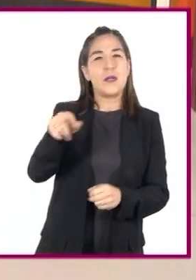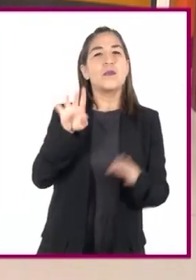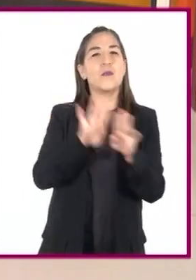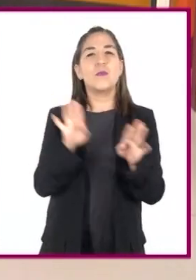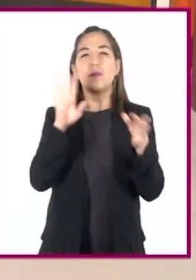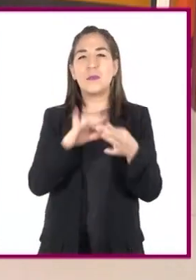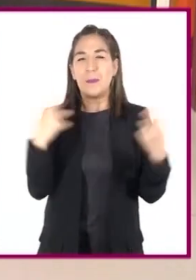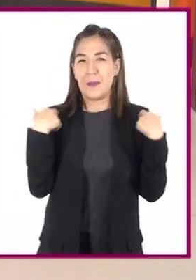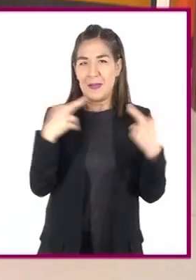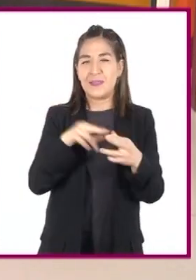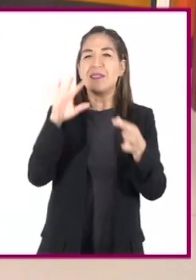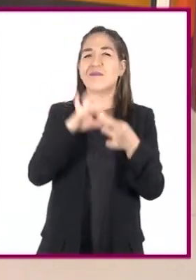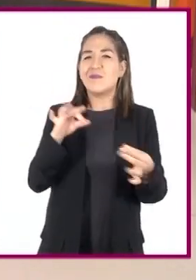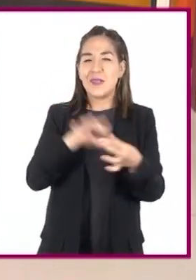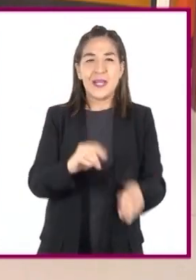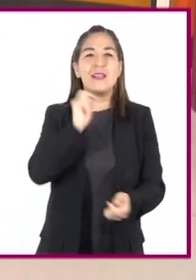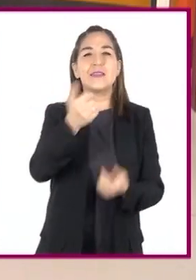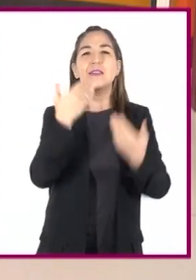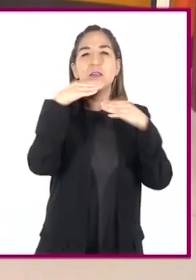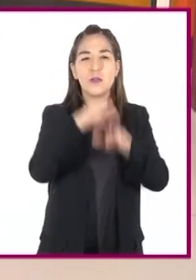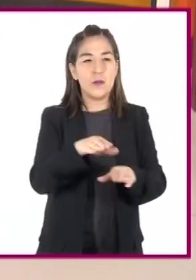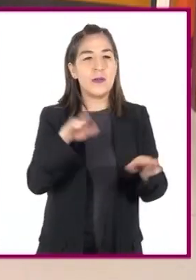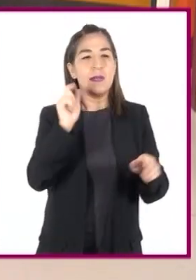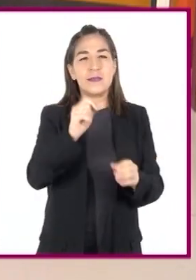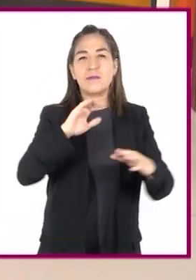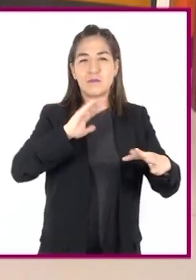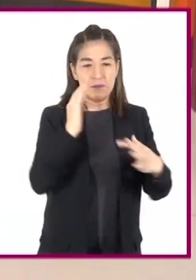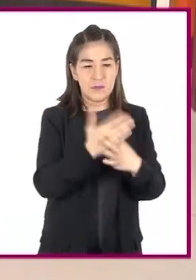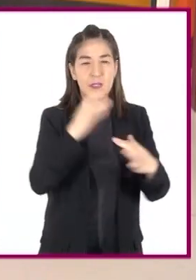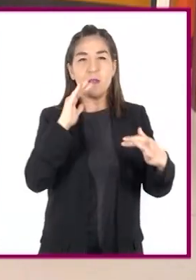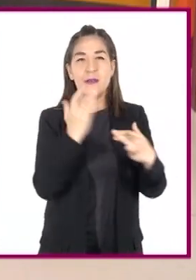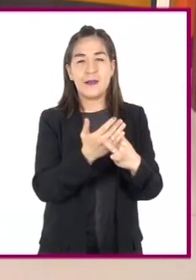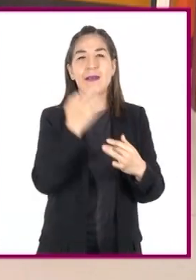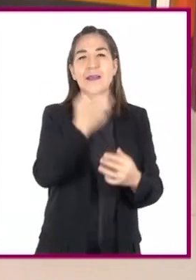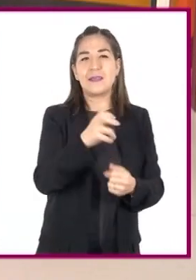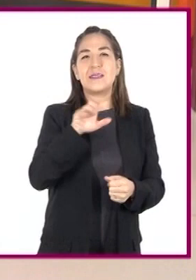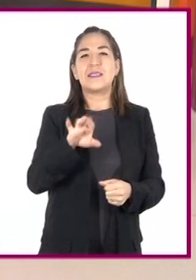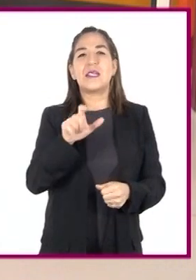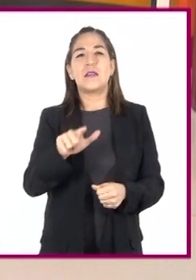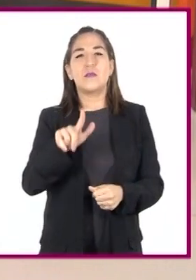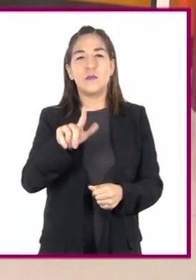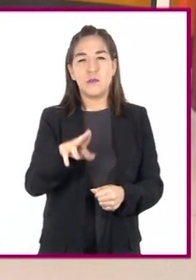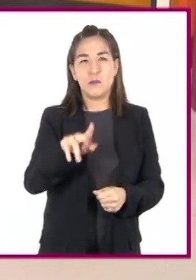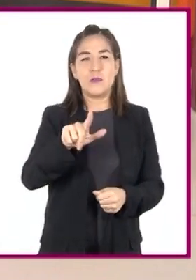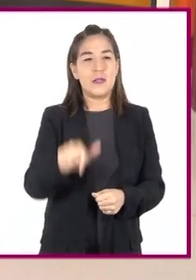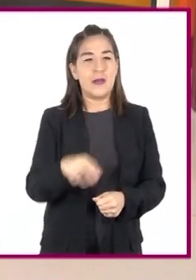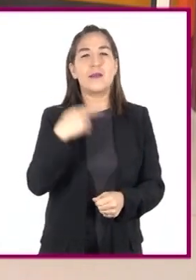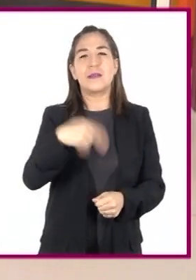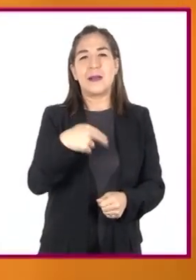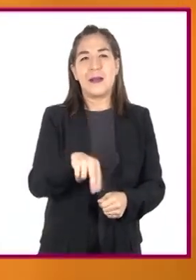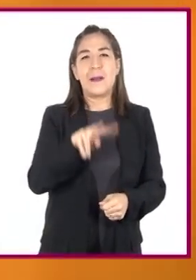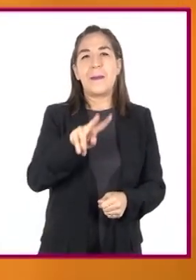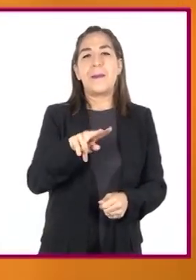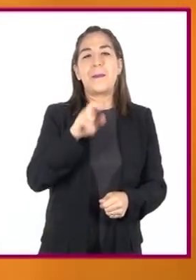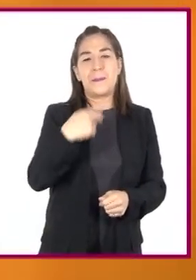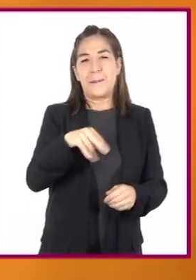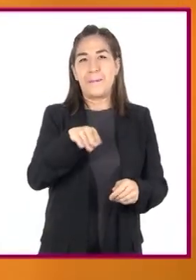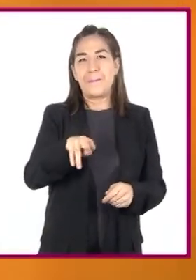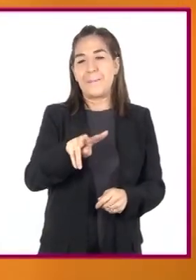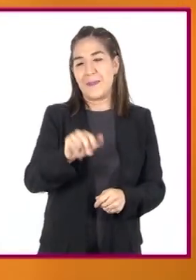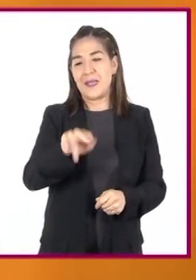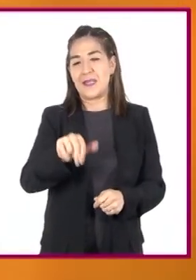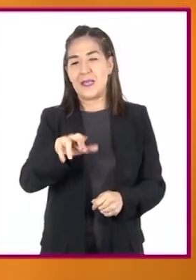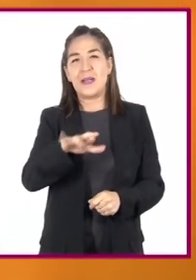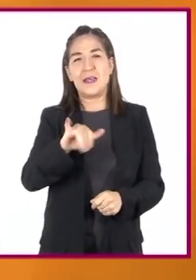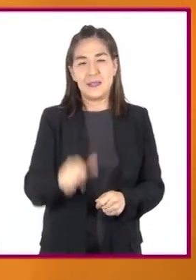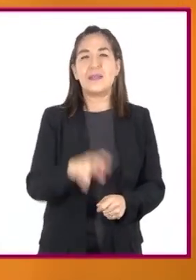explique acerca de un tipo de división celular en específico llamada fisión binaria?